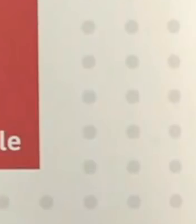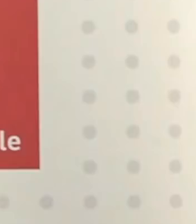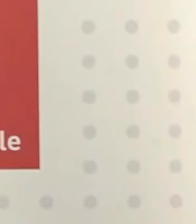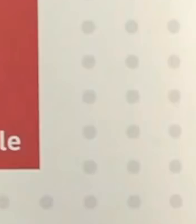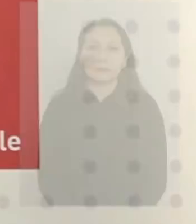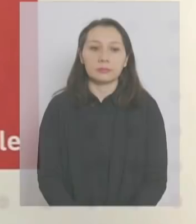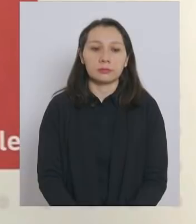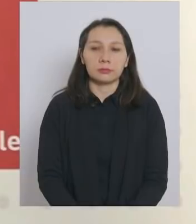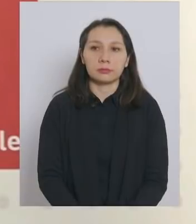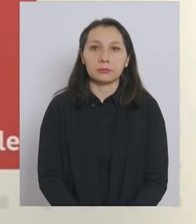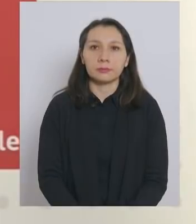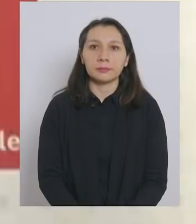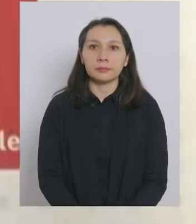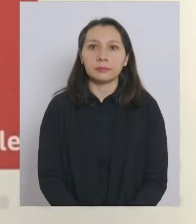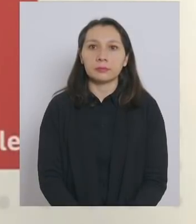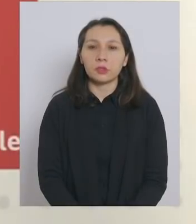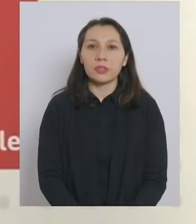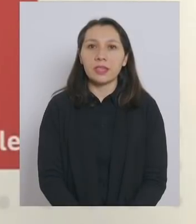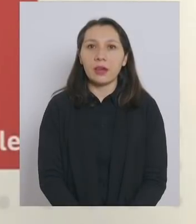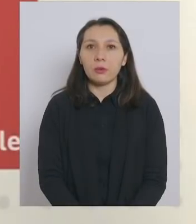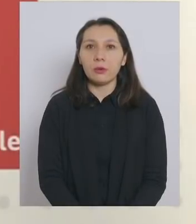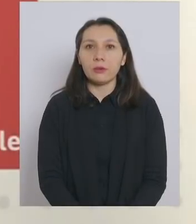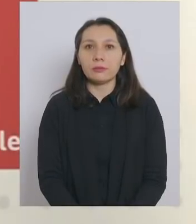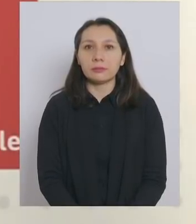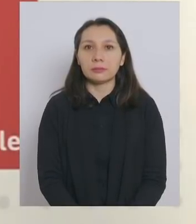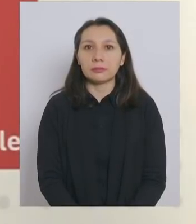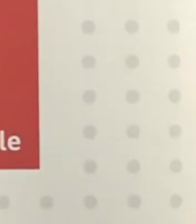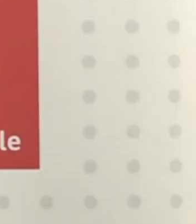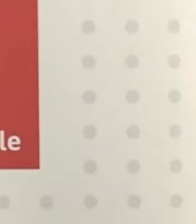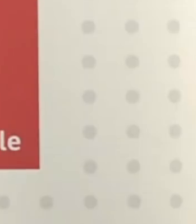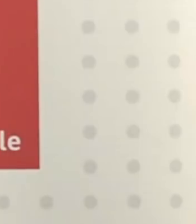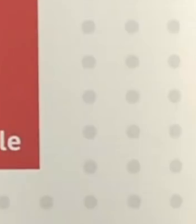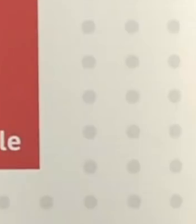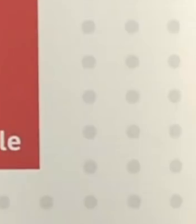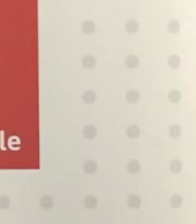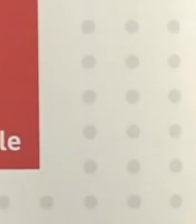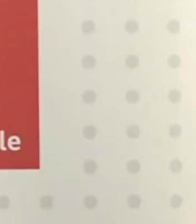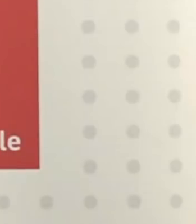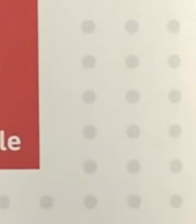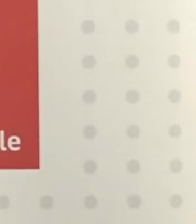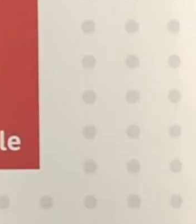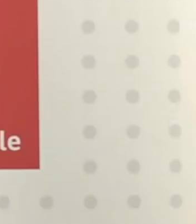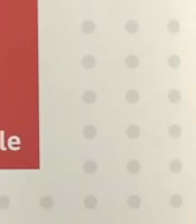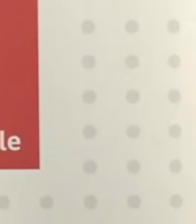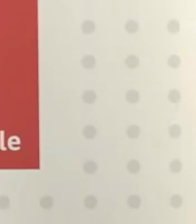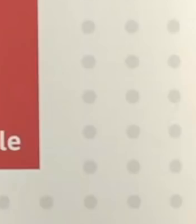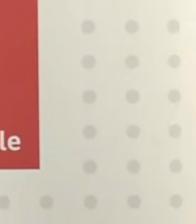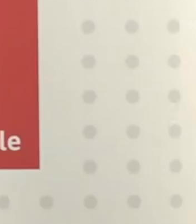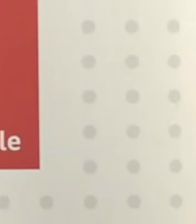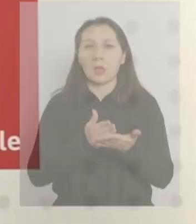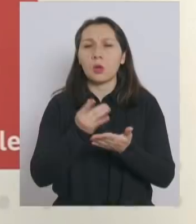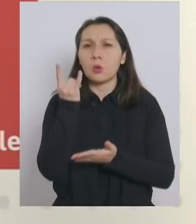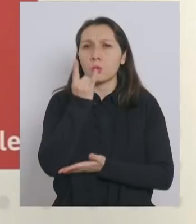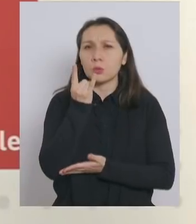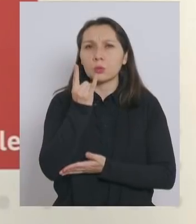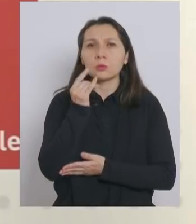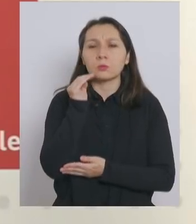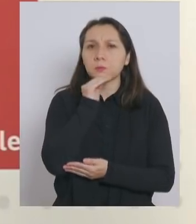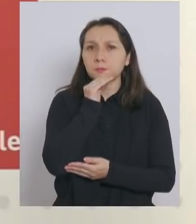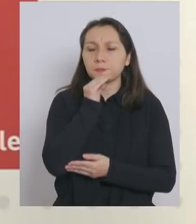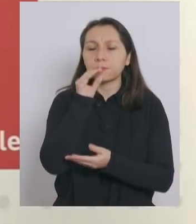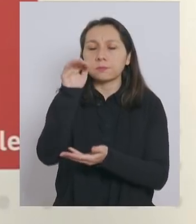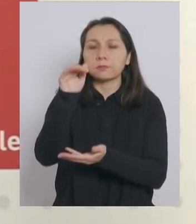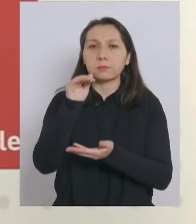parte del listado de autorizaciones emanadas por la Organización Mundial de la Salud para su uso de emergencia y